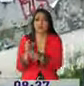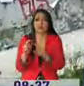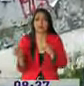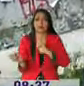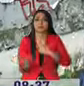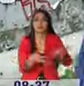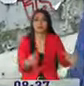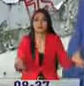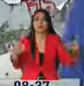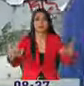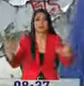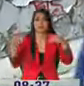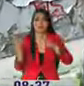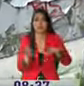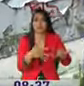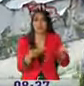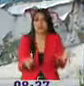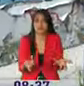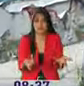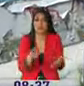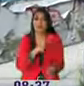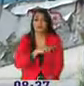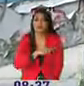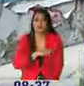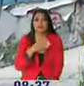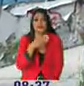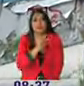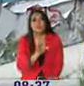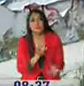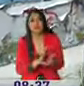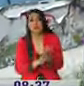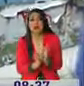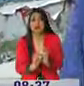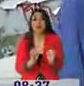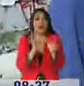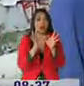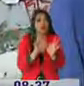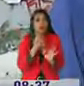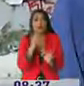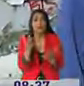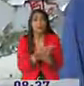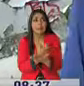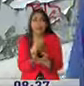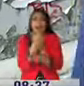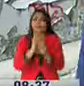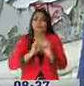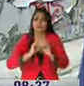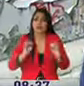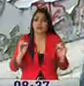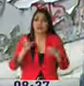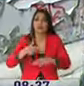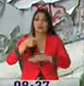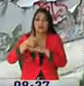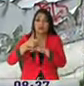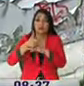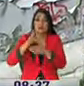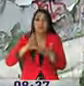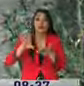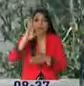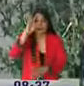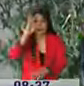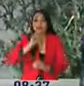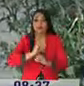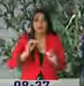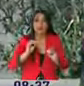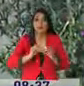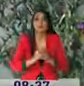venido anteriormente del municipio pero nadie no hace nada y ni siquiera de aquí las autoridades del colegio de la policía